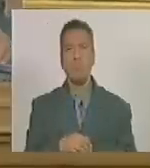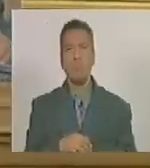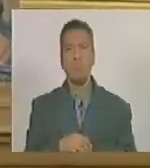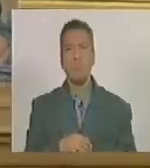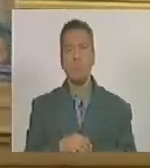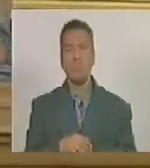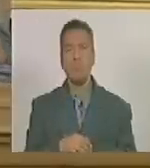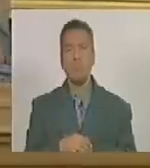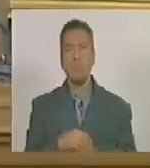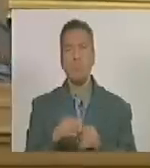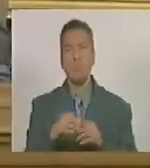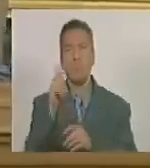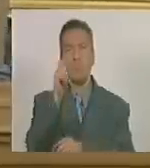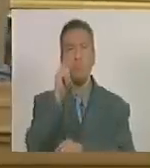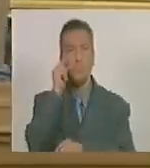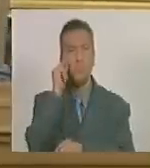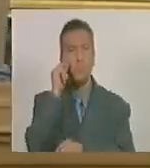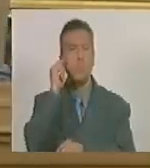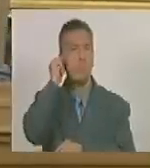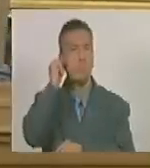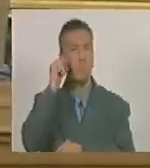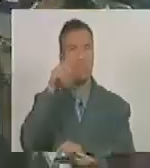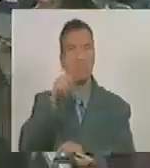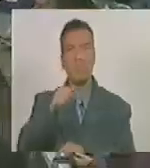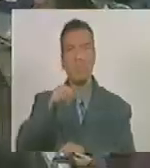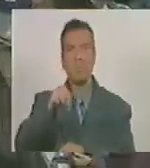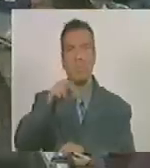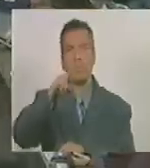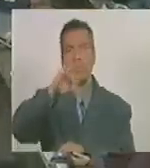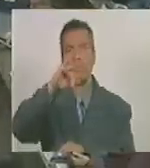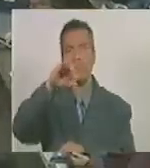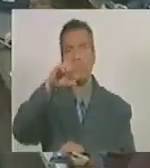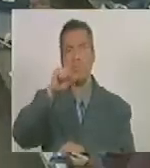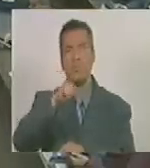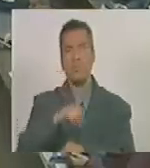palabra a la diputada María Rosa Jiménez.